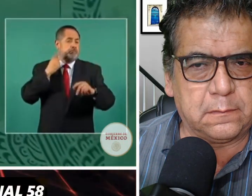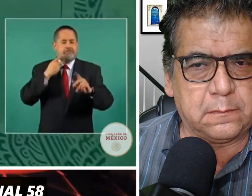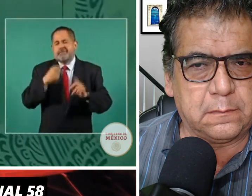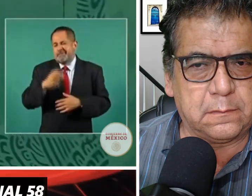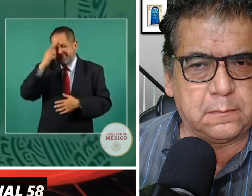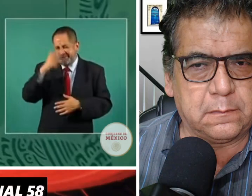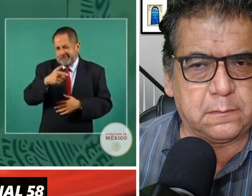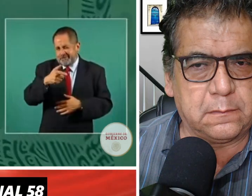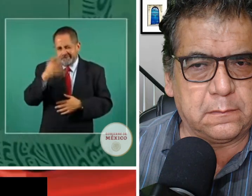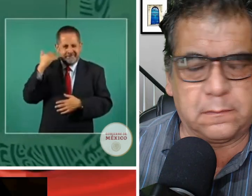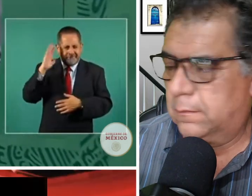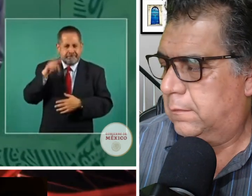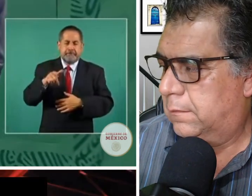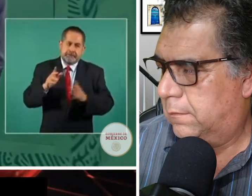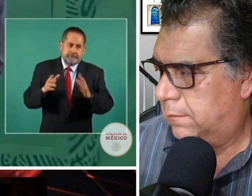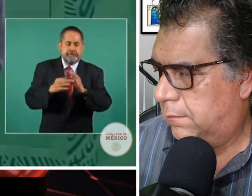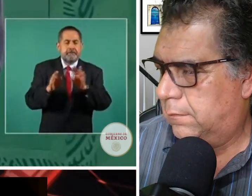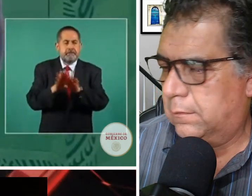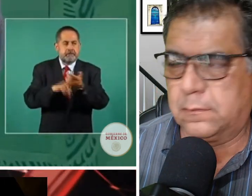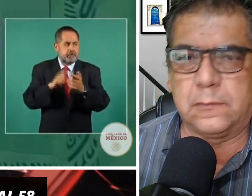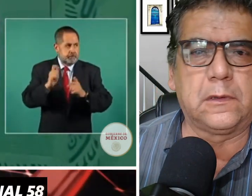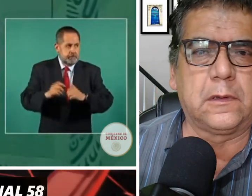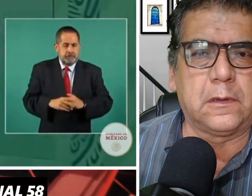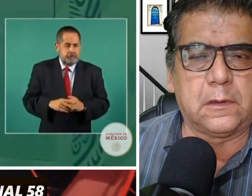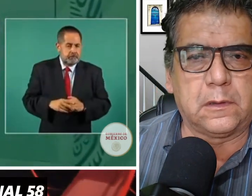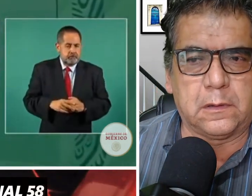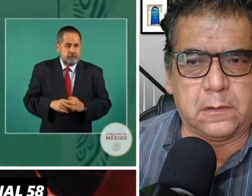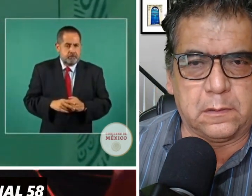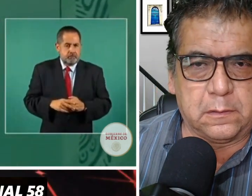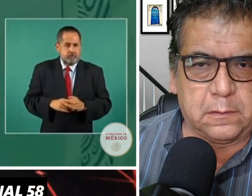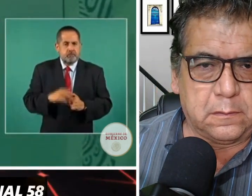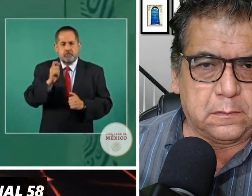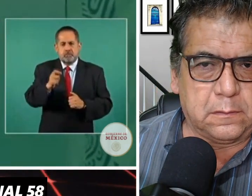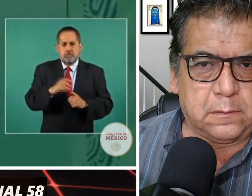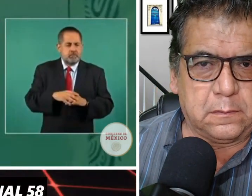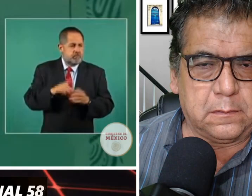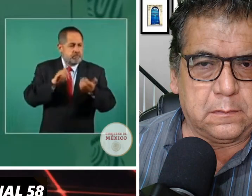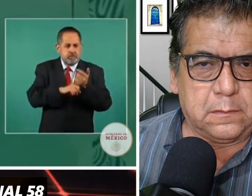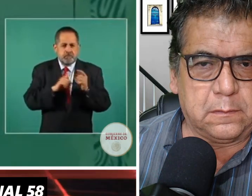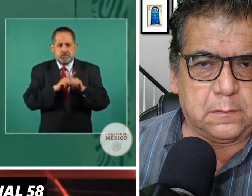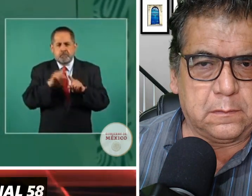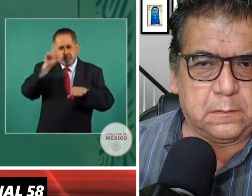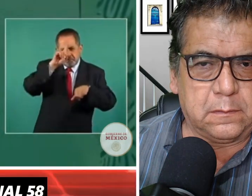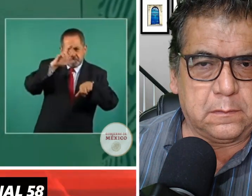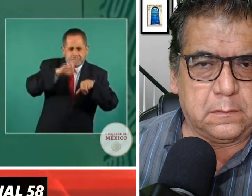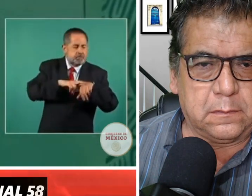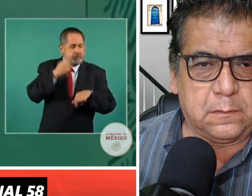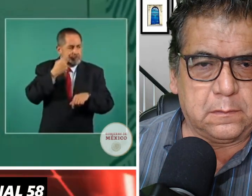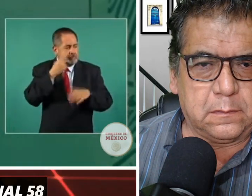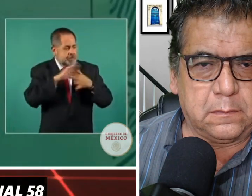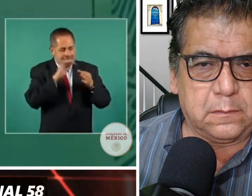políticos. Era cosa de tener asesores, publicistas